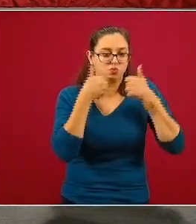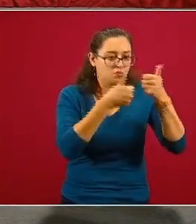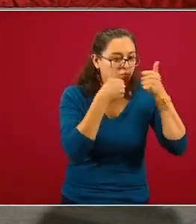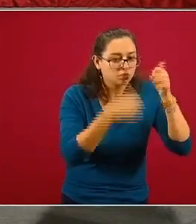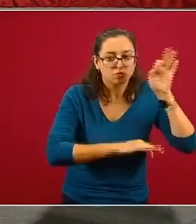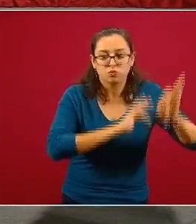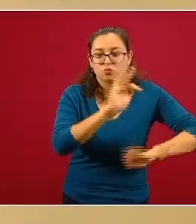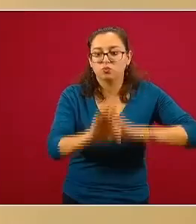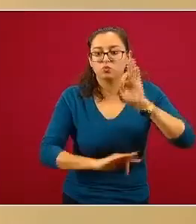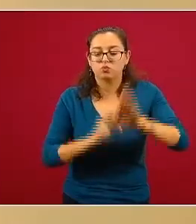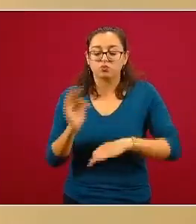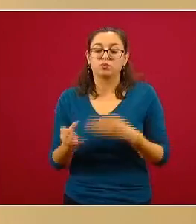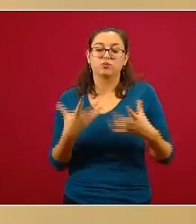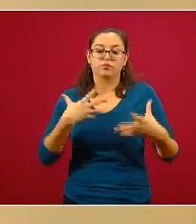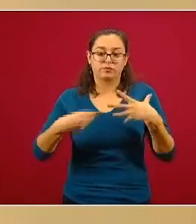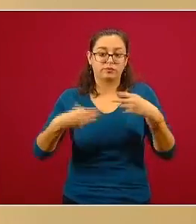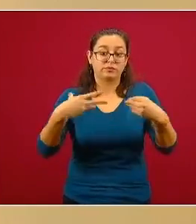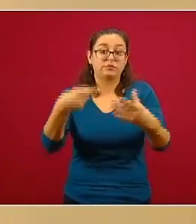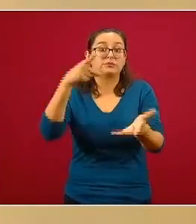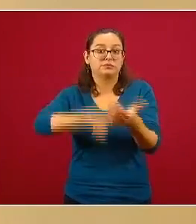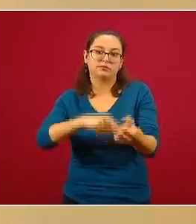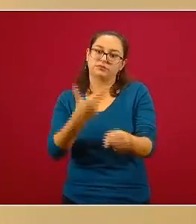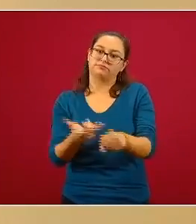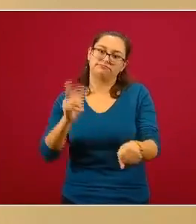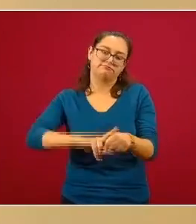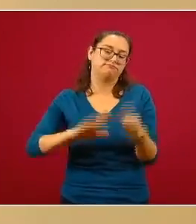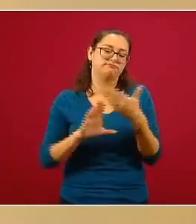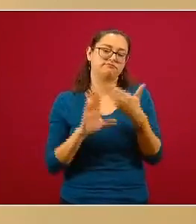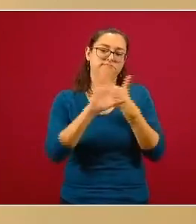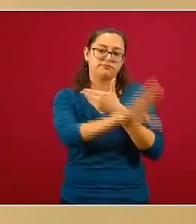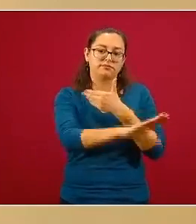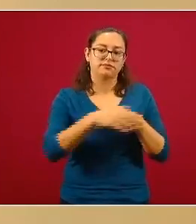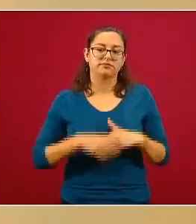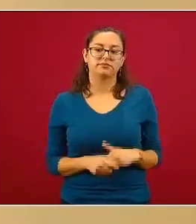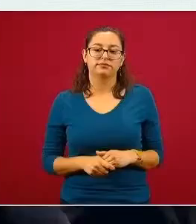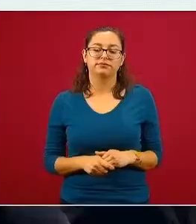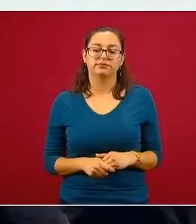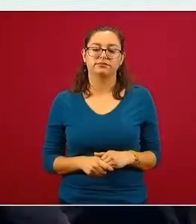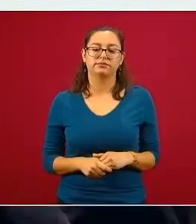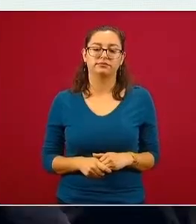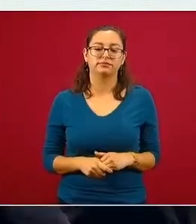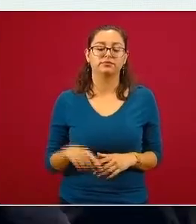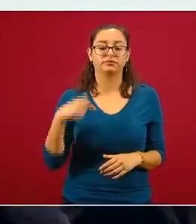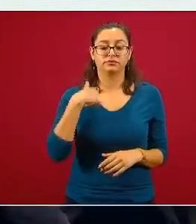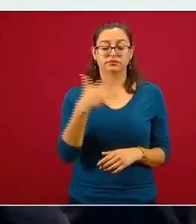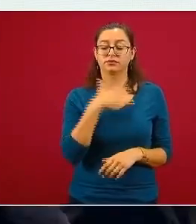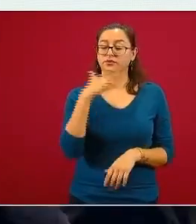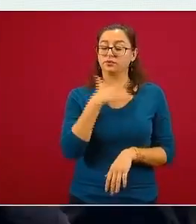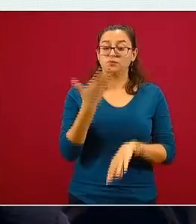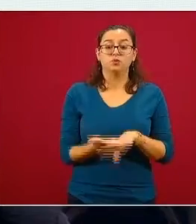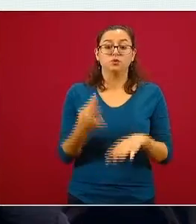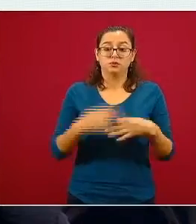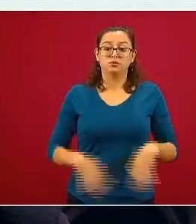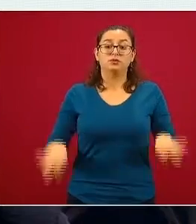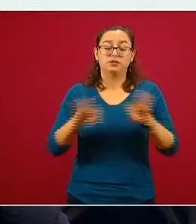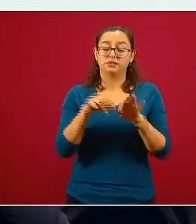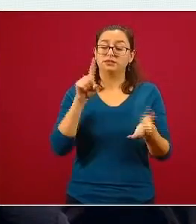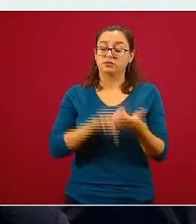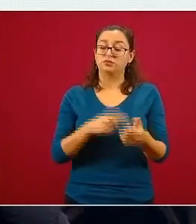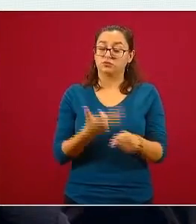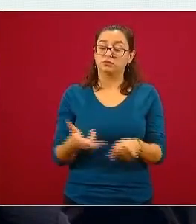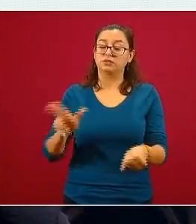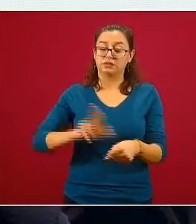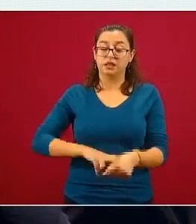nuestros pacientes y evitar los contagios dentro de las mismas áreas cerradas. Esto considero que es muy importante dentro de un